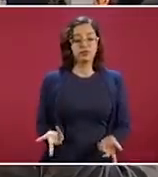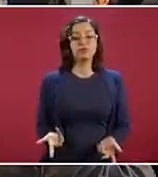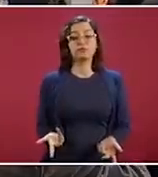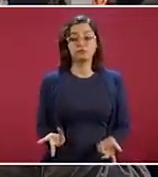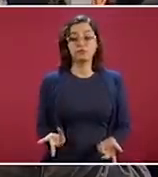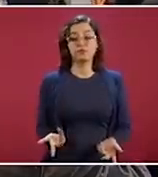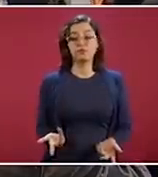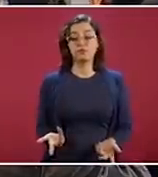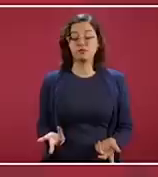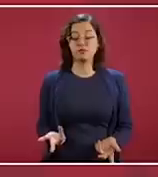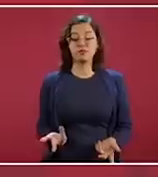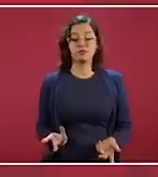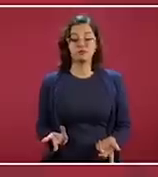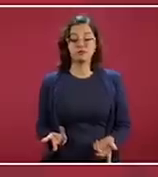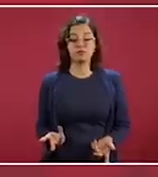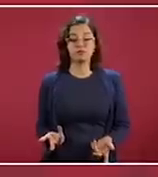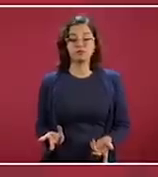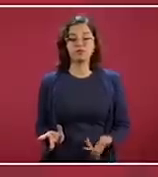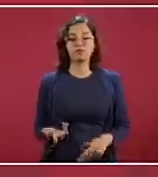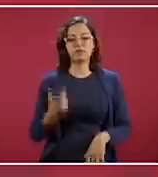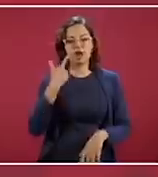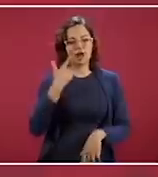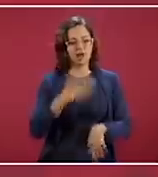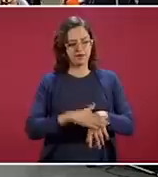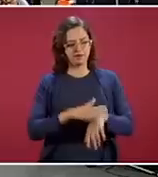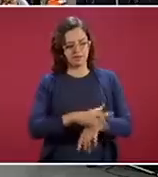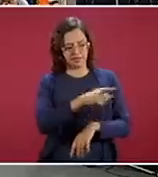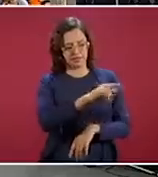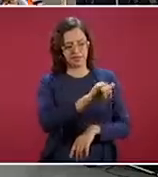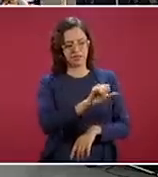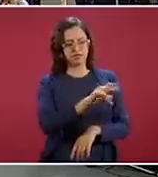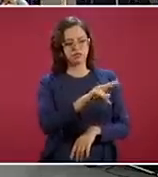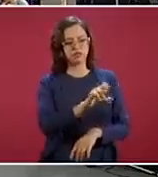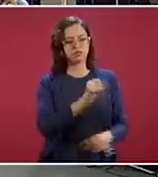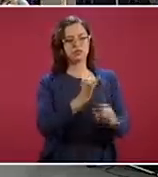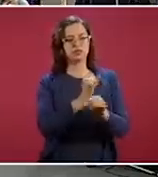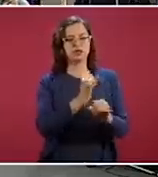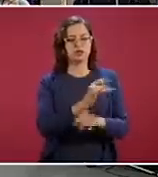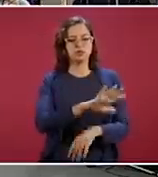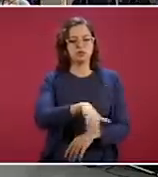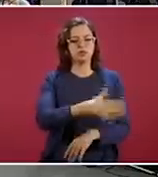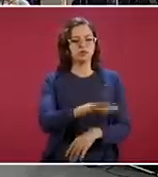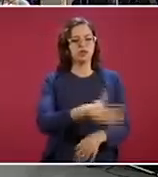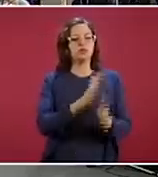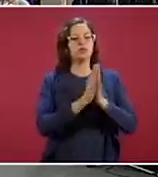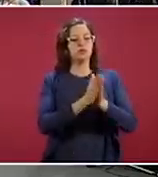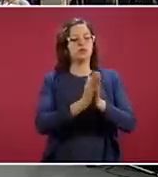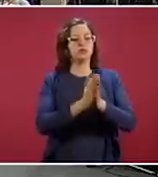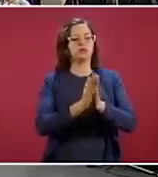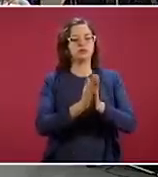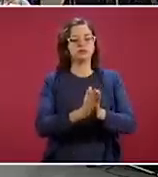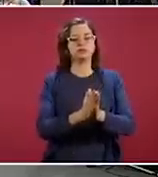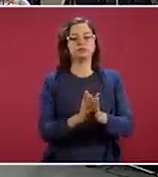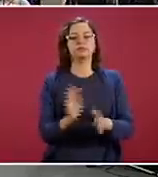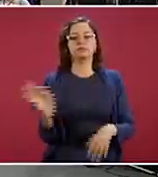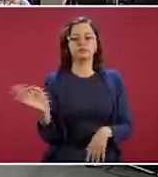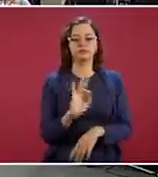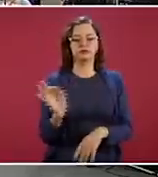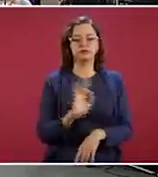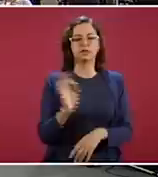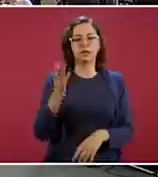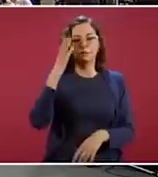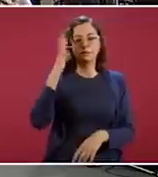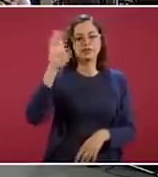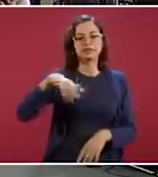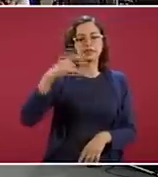esas, a ver, busca ahí en el internet, de favor, porque a lo mejor tiene maestría y